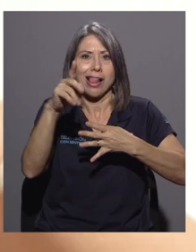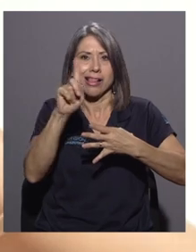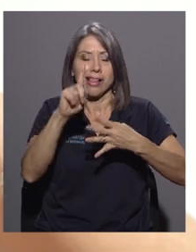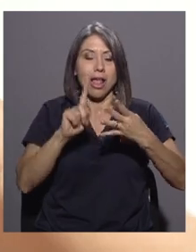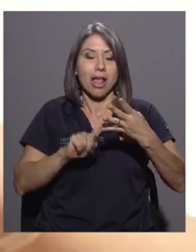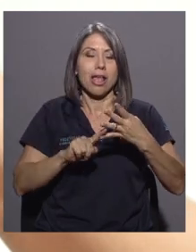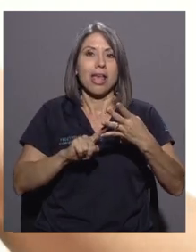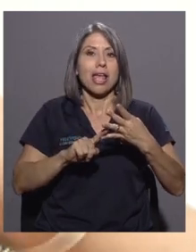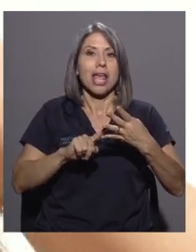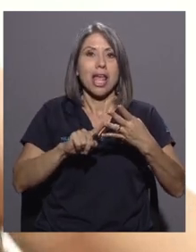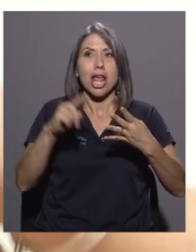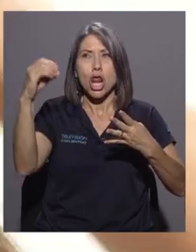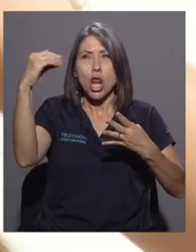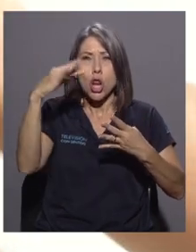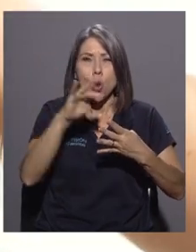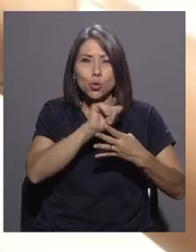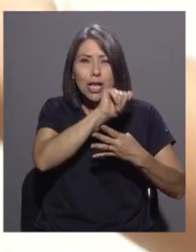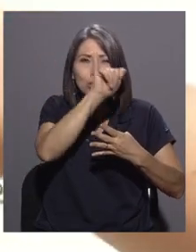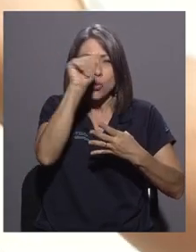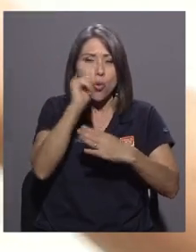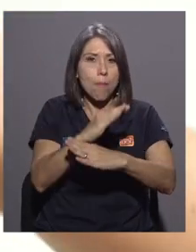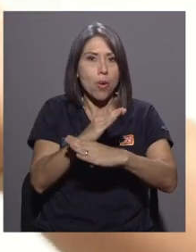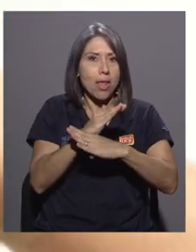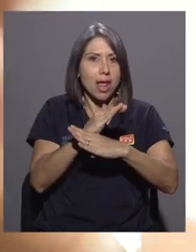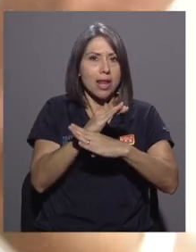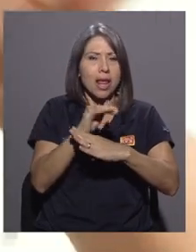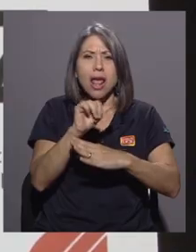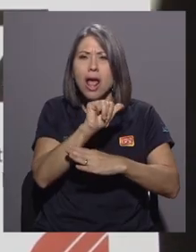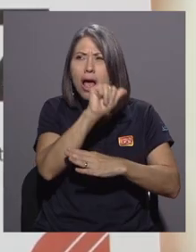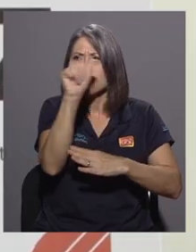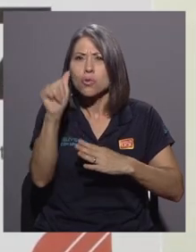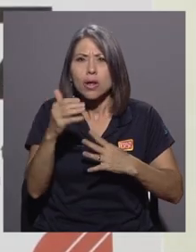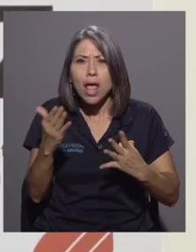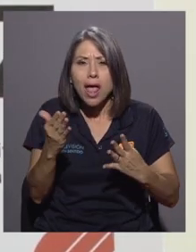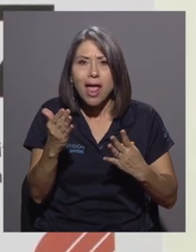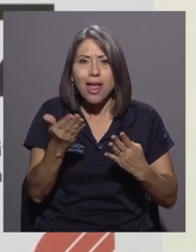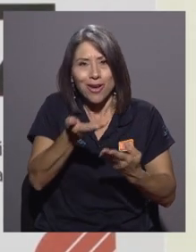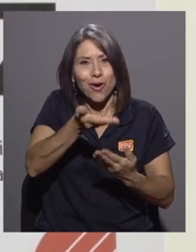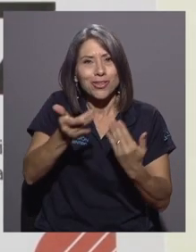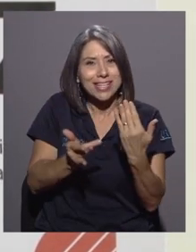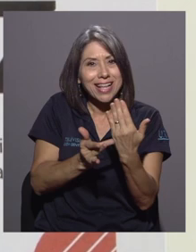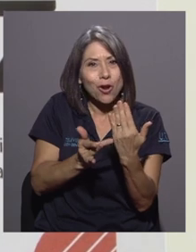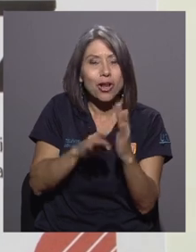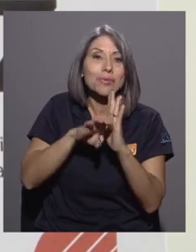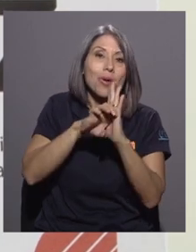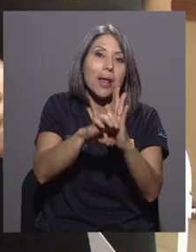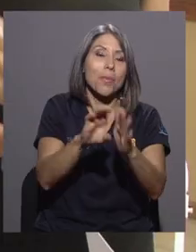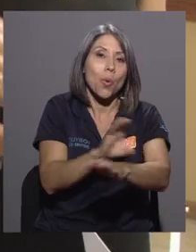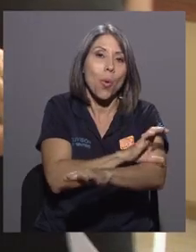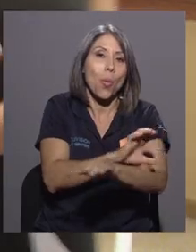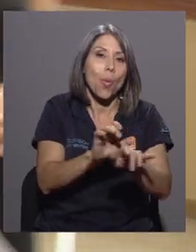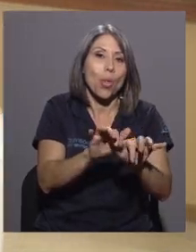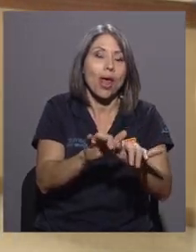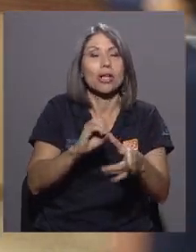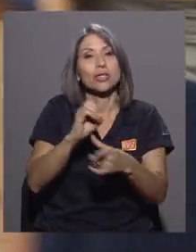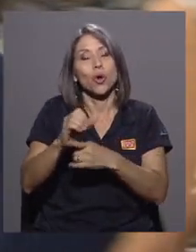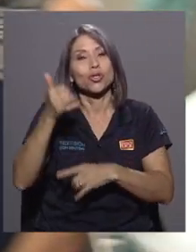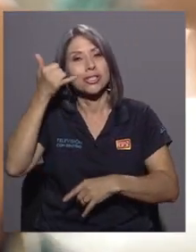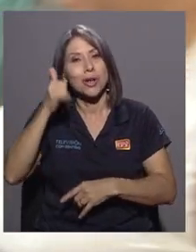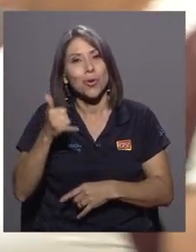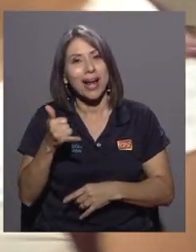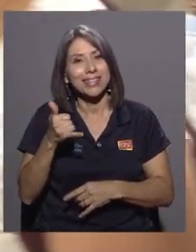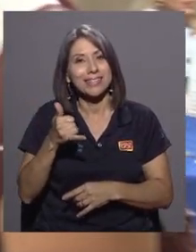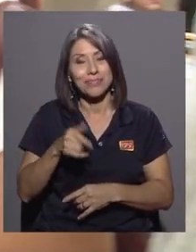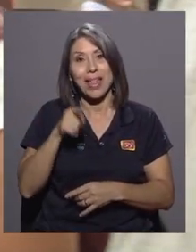personas de la luz azul, que es la que proviene de los artefactos tecnológicos como computadoras y celulares. Este